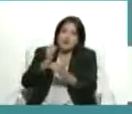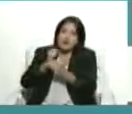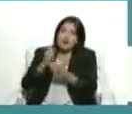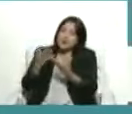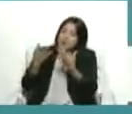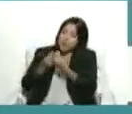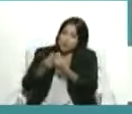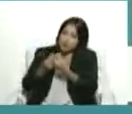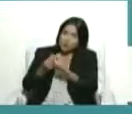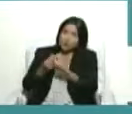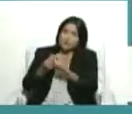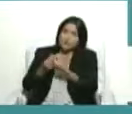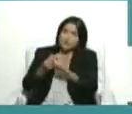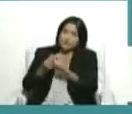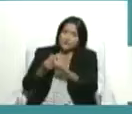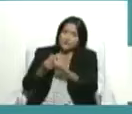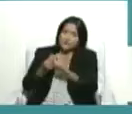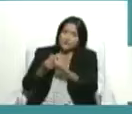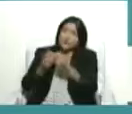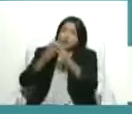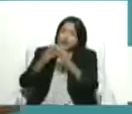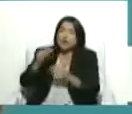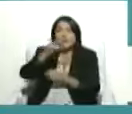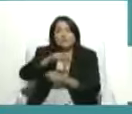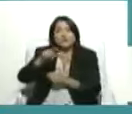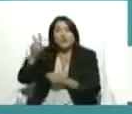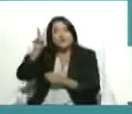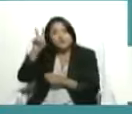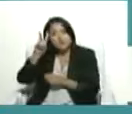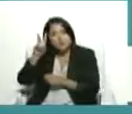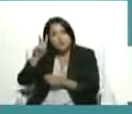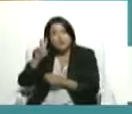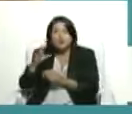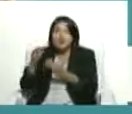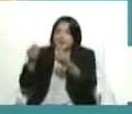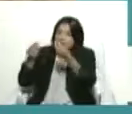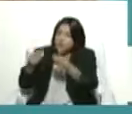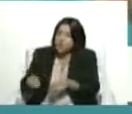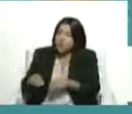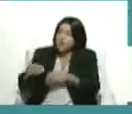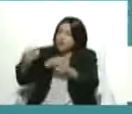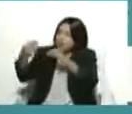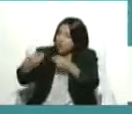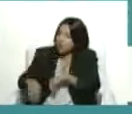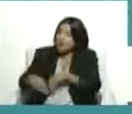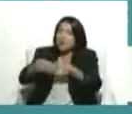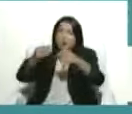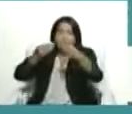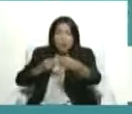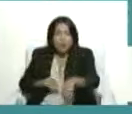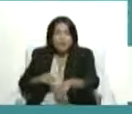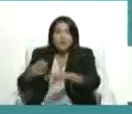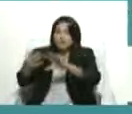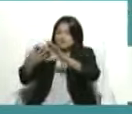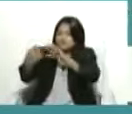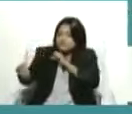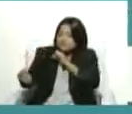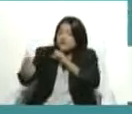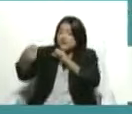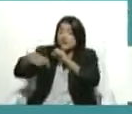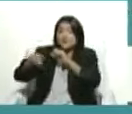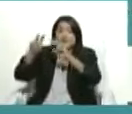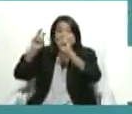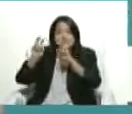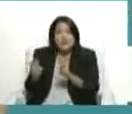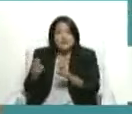Hay temas en los que los venezolanos tenemos que trabajar juntos, tenemos que ponernos de acuerdo. Hay consensos nacionales y este es uno de ellos que nos convoca a